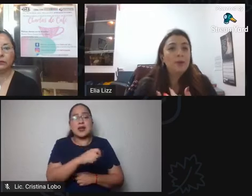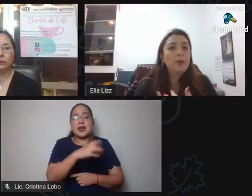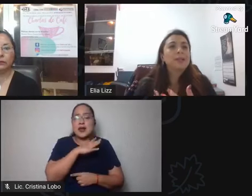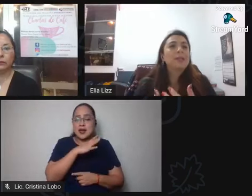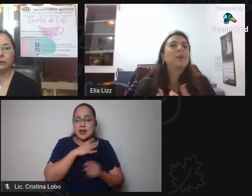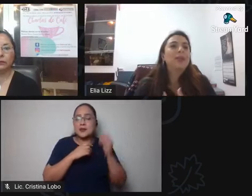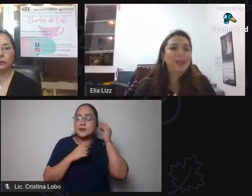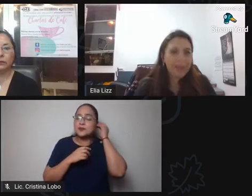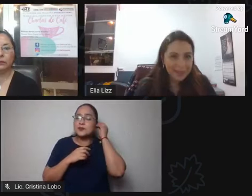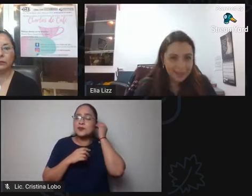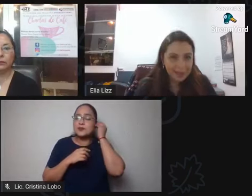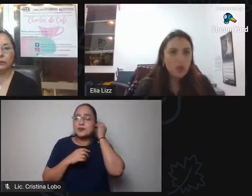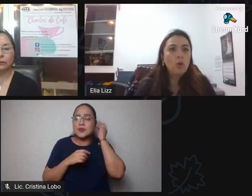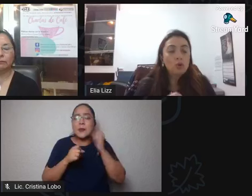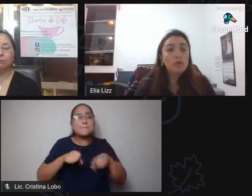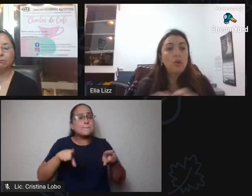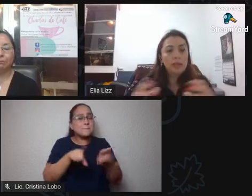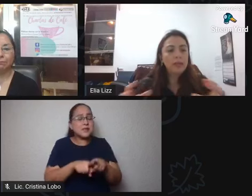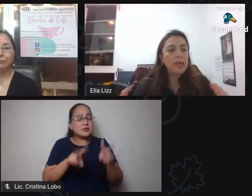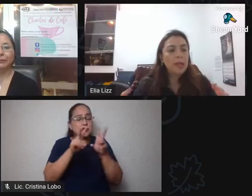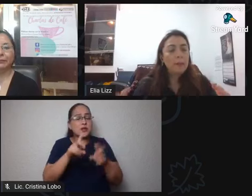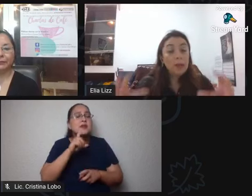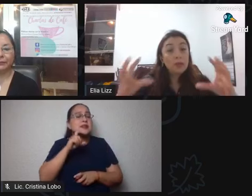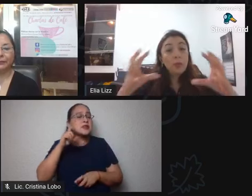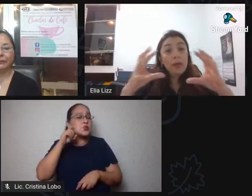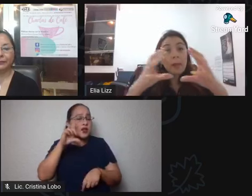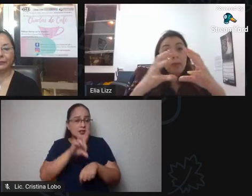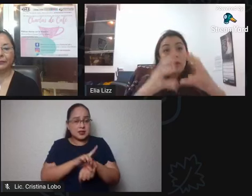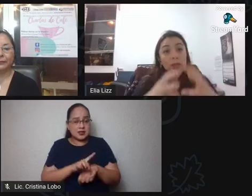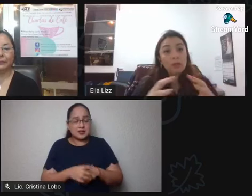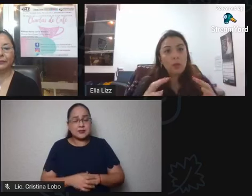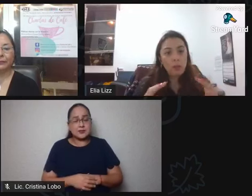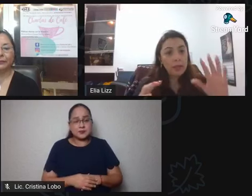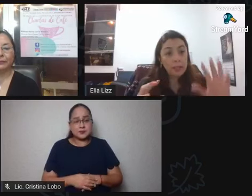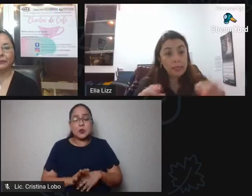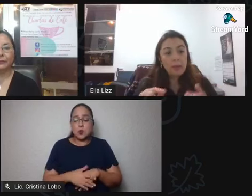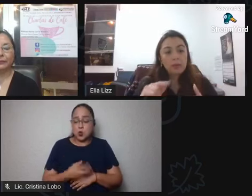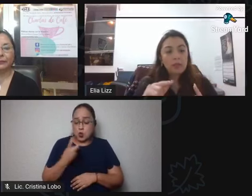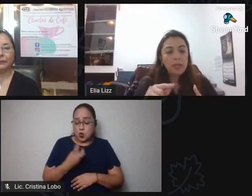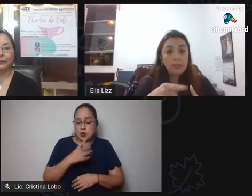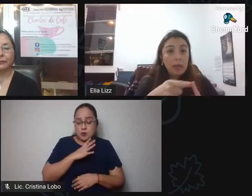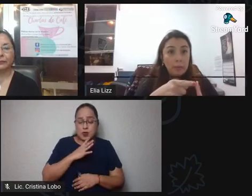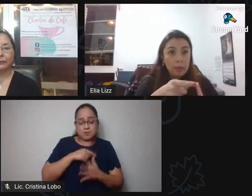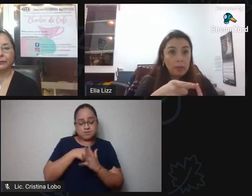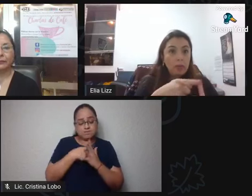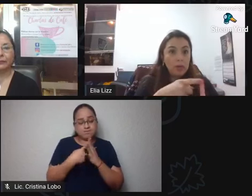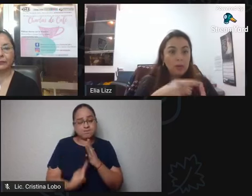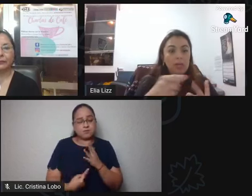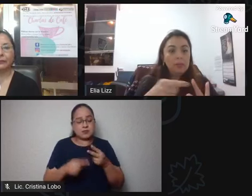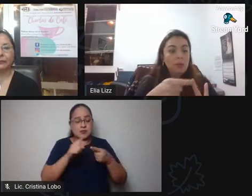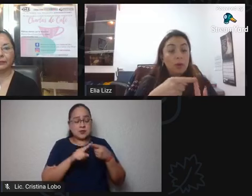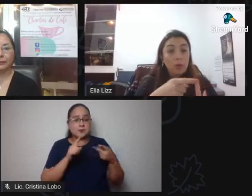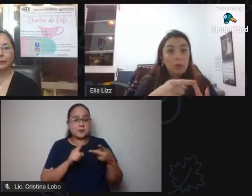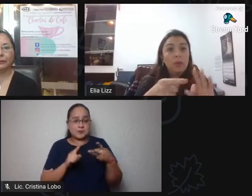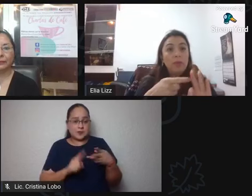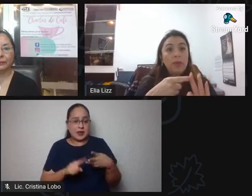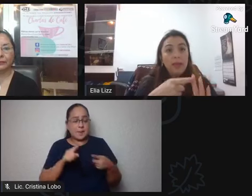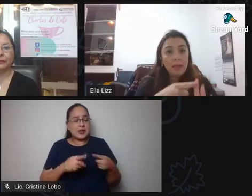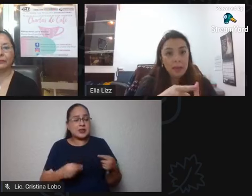que ver con la sexualidad. Justo es, por eso voy armando estos componentes. Llevamos tres, repito,